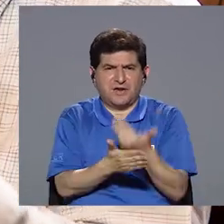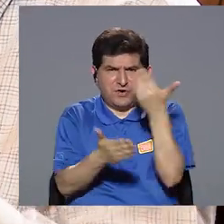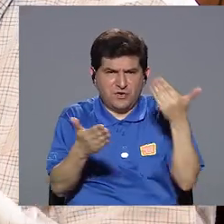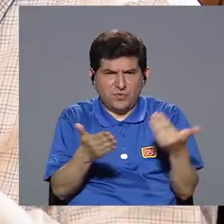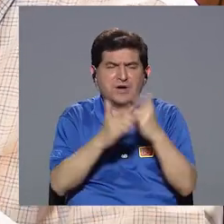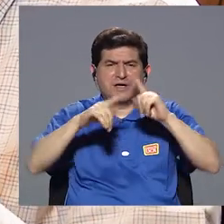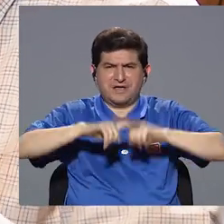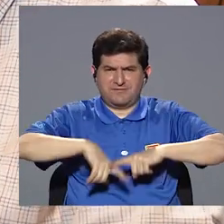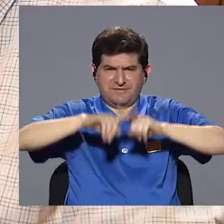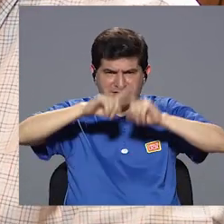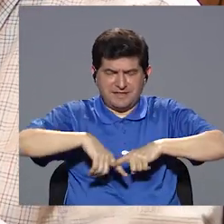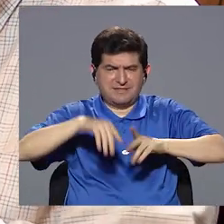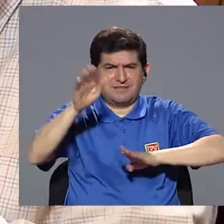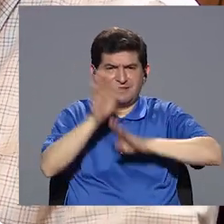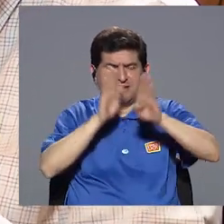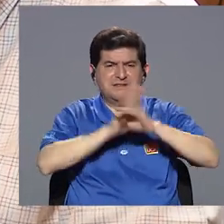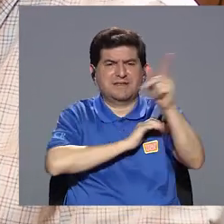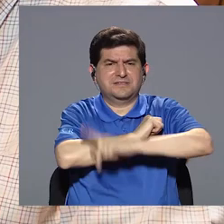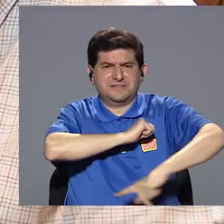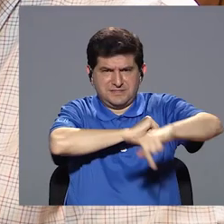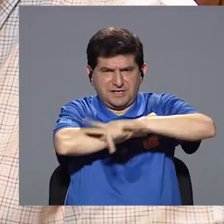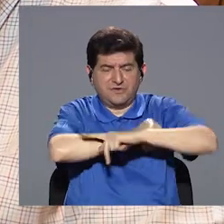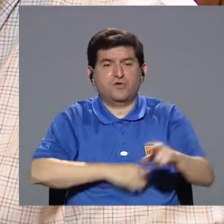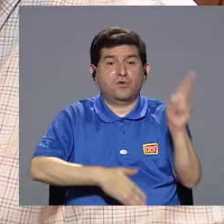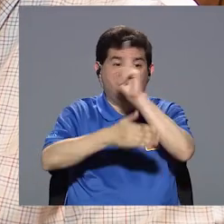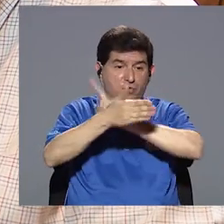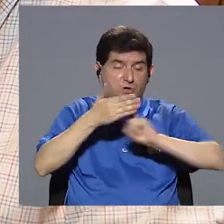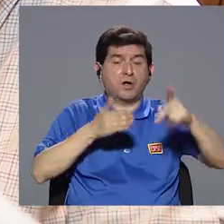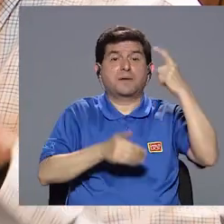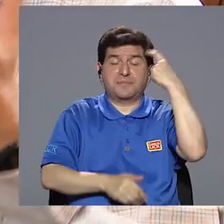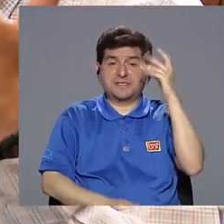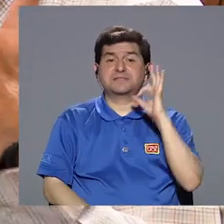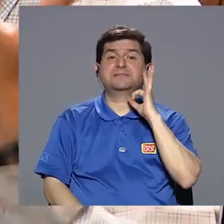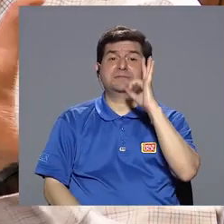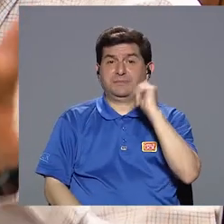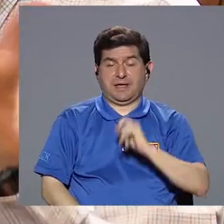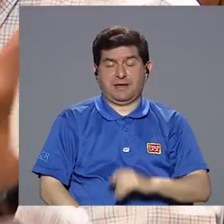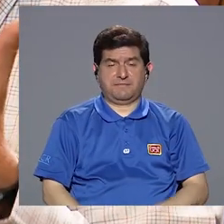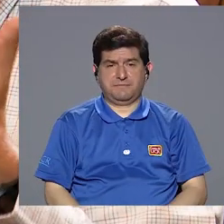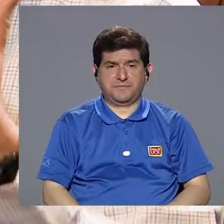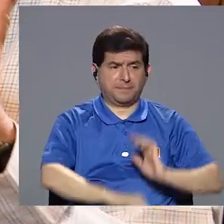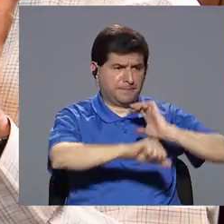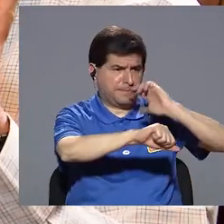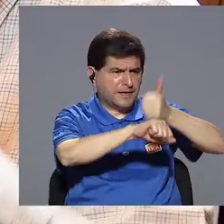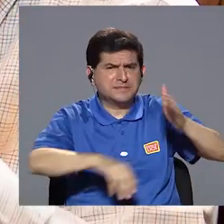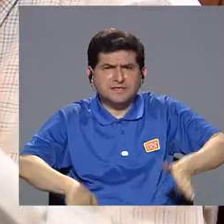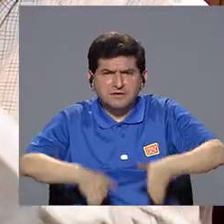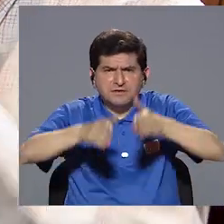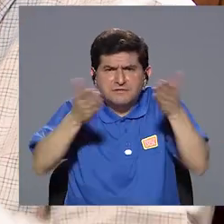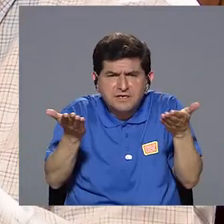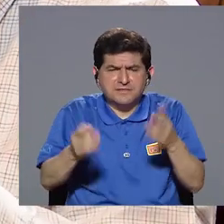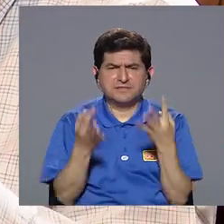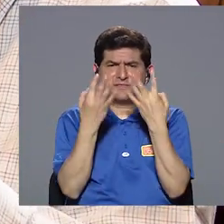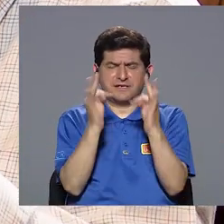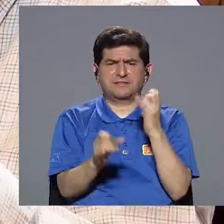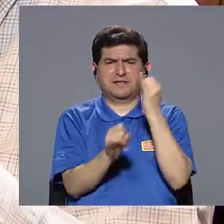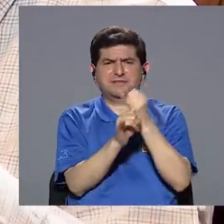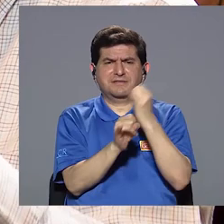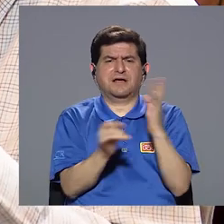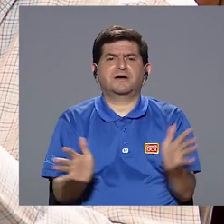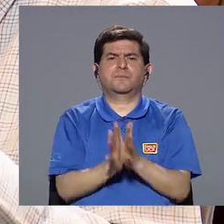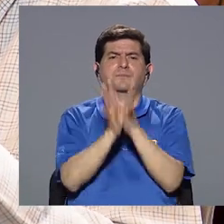han sido perjudicados por estas nuevas tendencias del desarrollo de los países y la universidad tiene que pensar muy bien como posicionarse